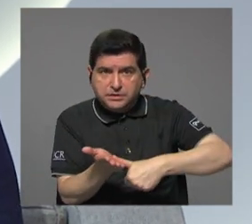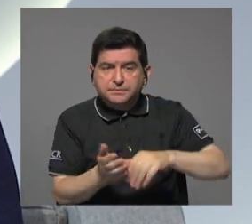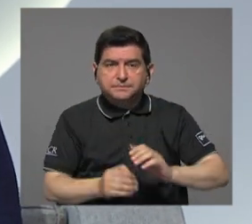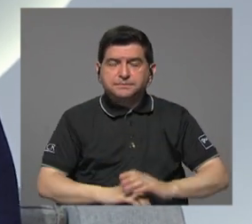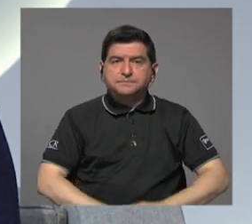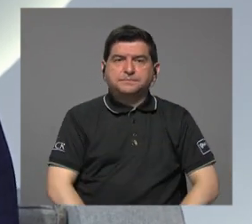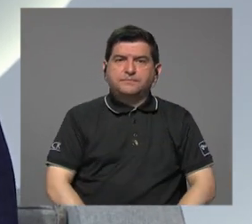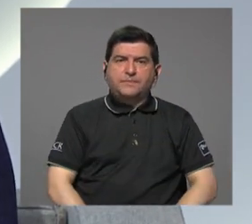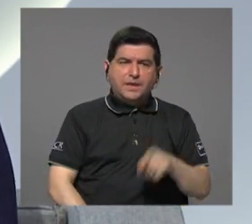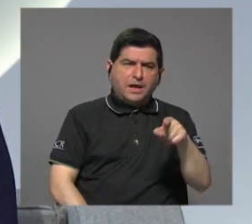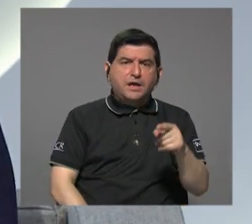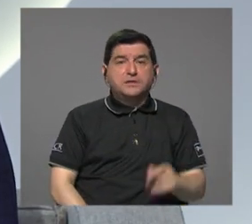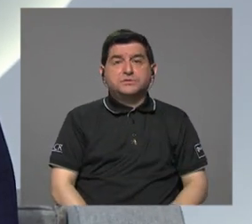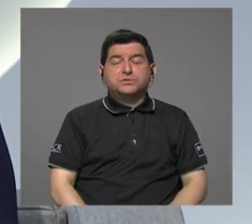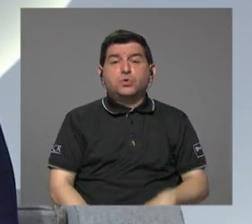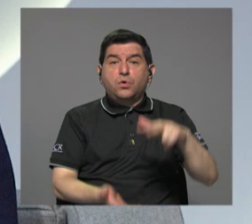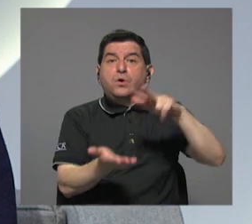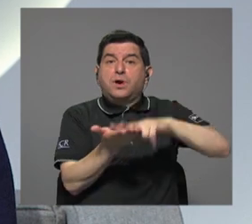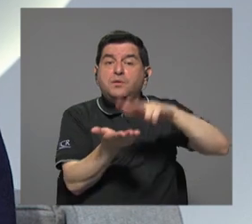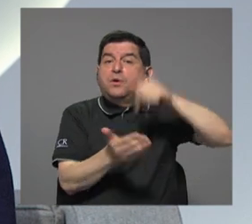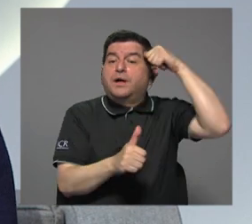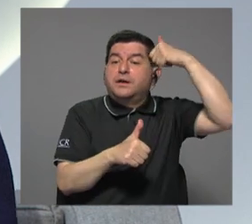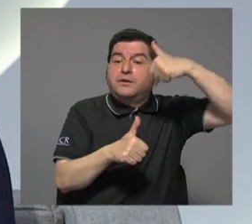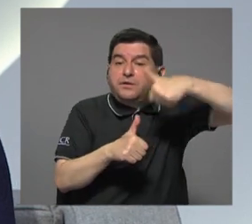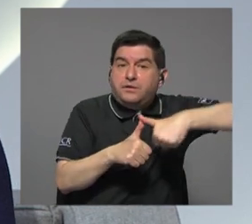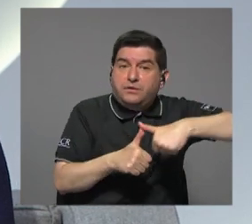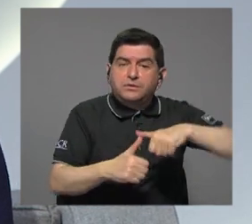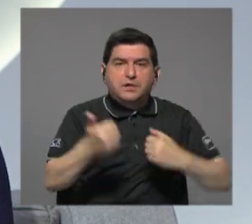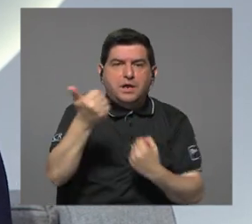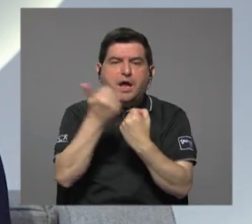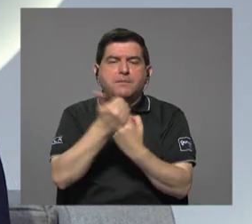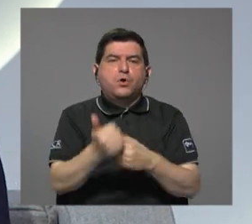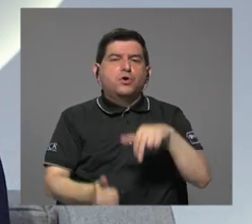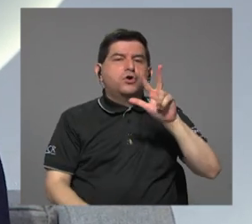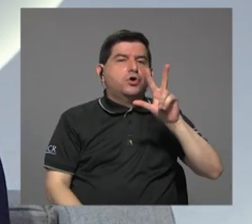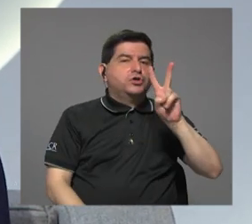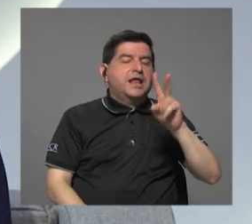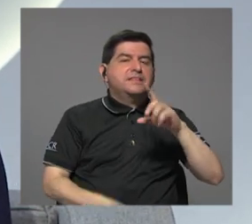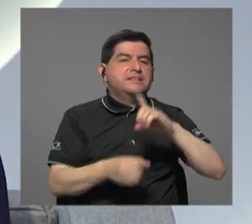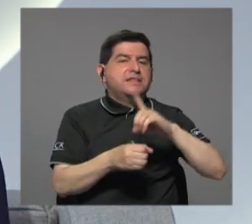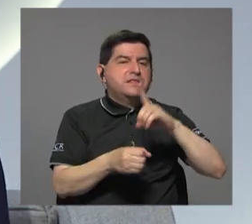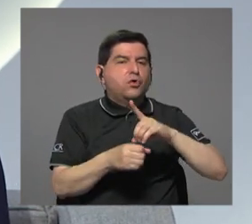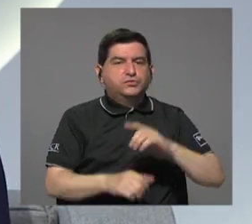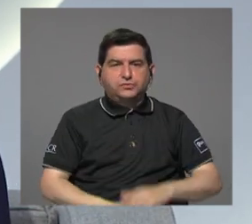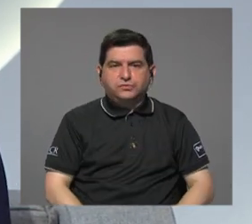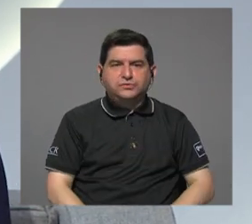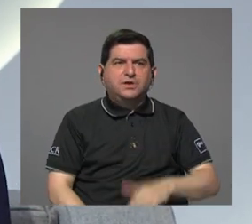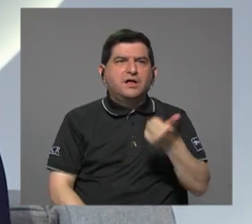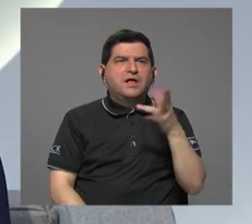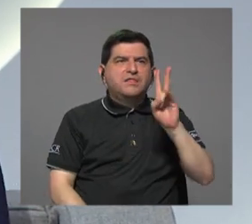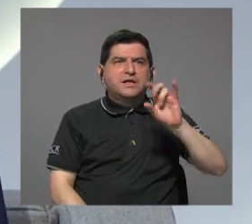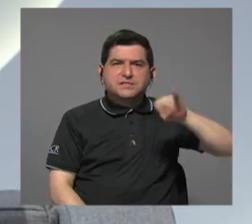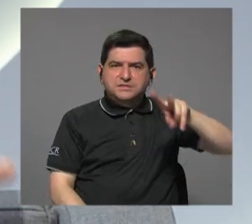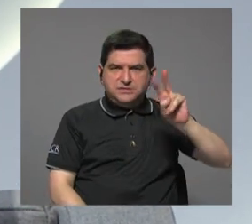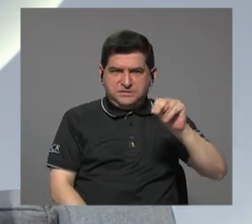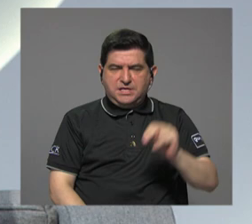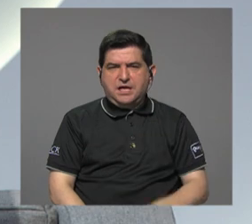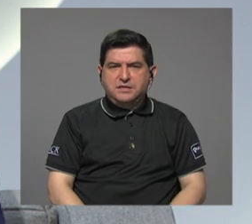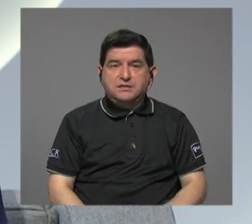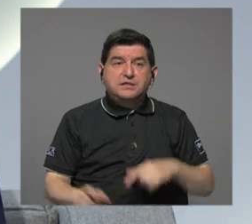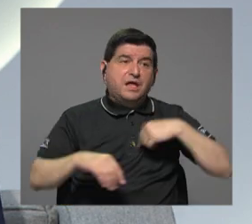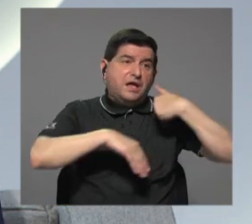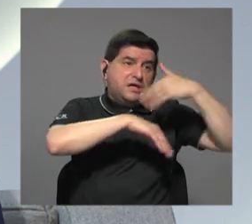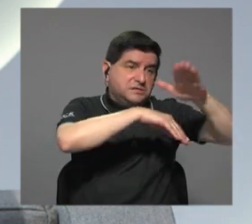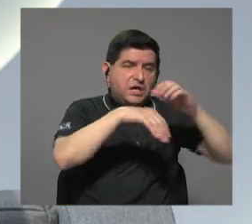eso a menos se había aprobado recordemos con el apoyo de 32 diputados el 17 de junio esto fue a la sala